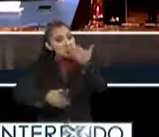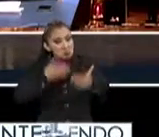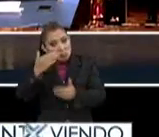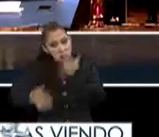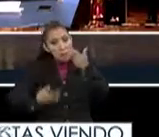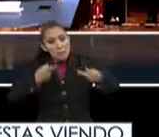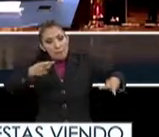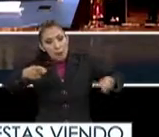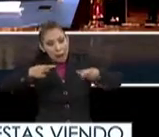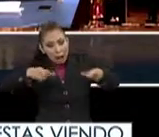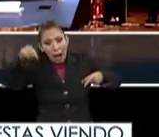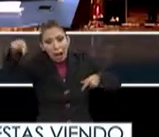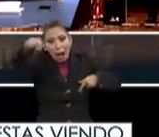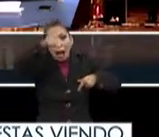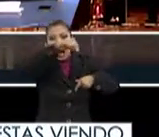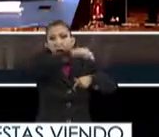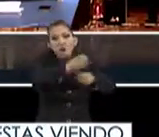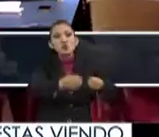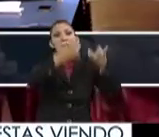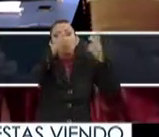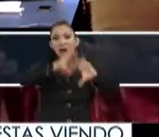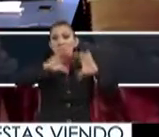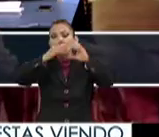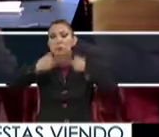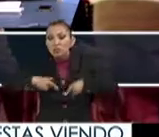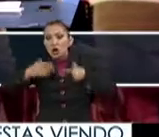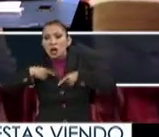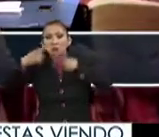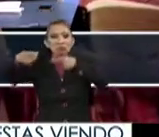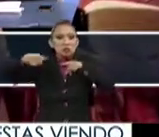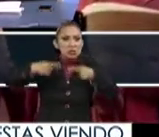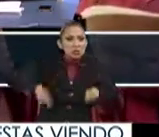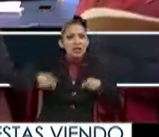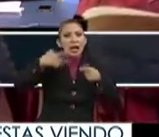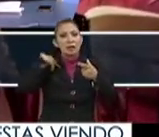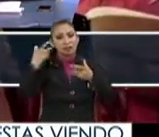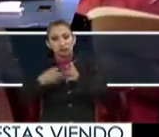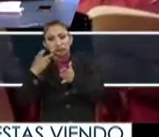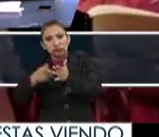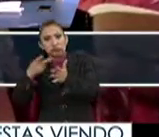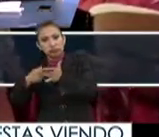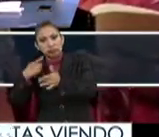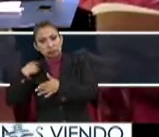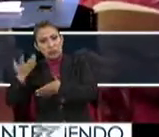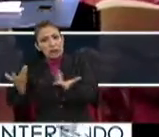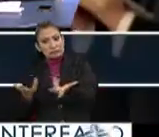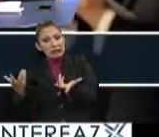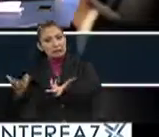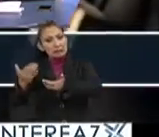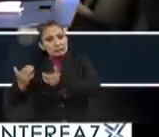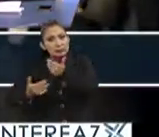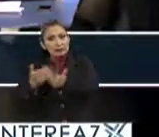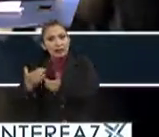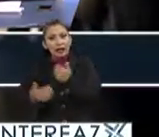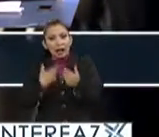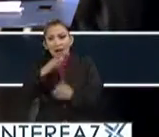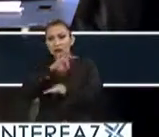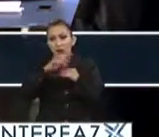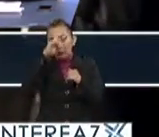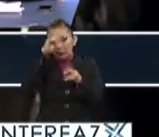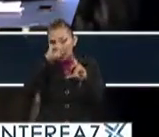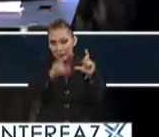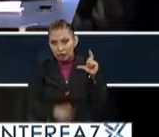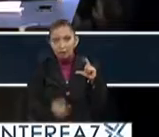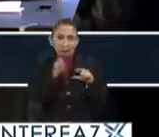creación, en la preparación, en el número de concertistas, en el número de conciertos que se van generando a lo largo y ancho del